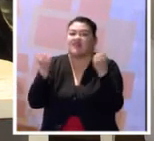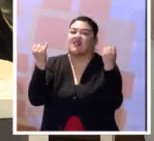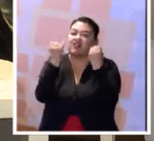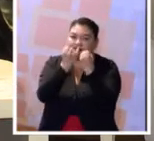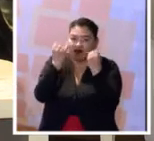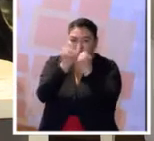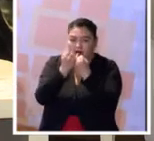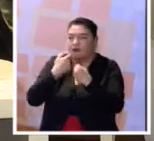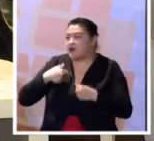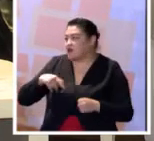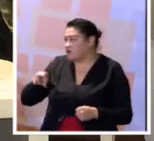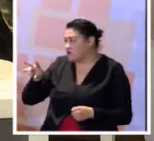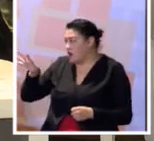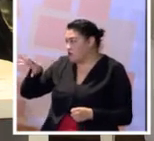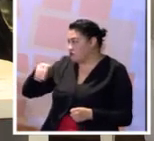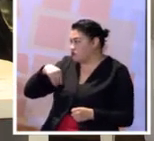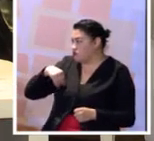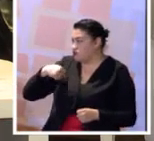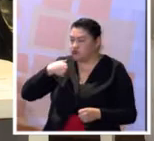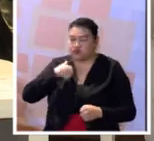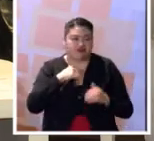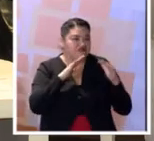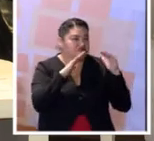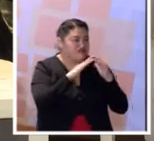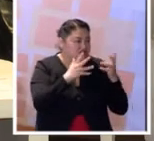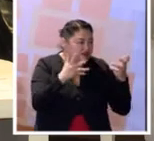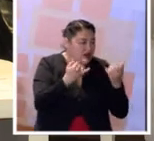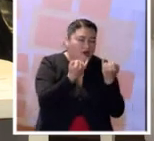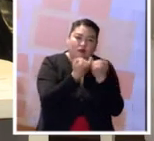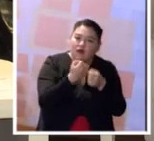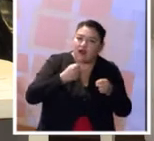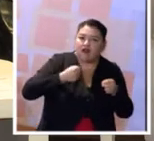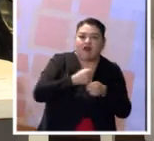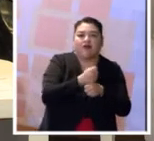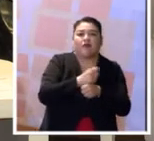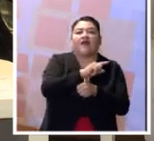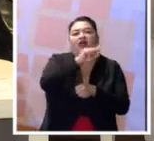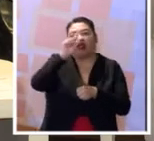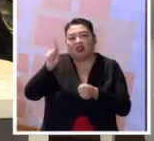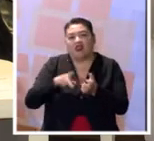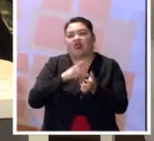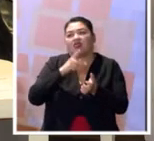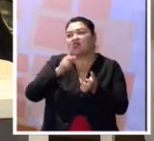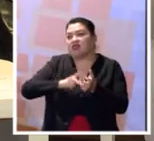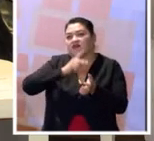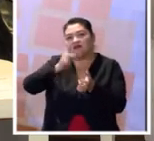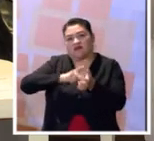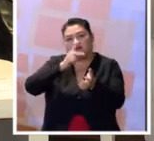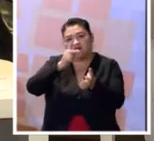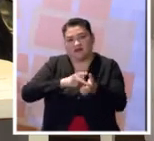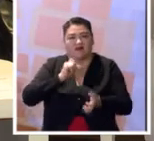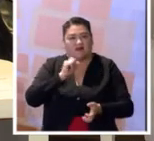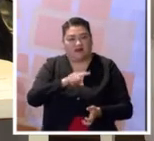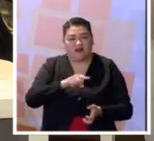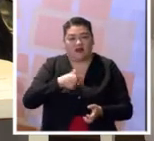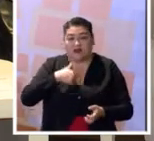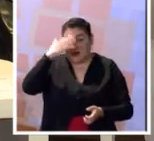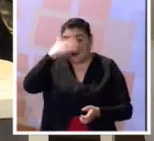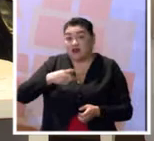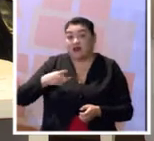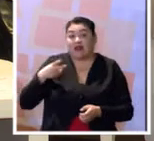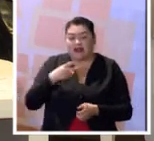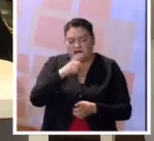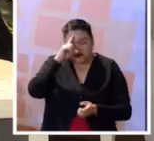ámbito de lo privado. Y lo que planteas me parece que es fundamental como un reto, como un